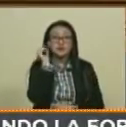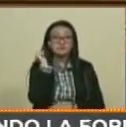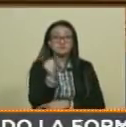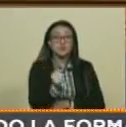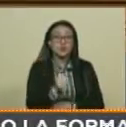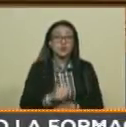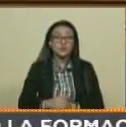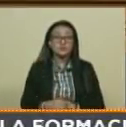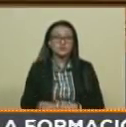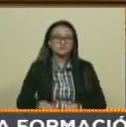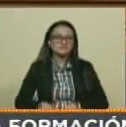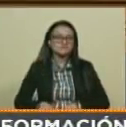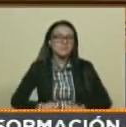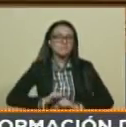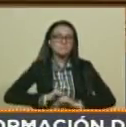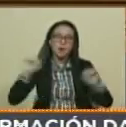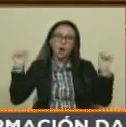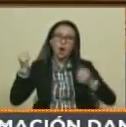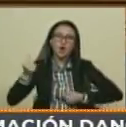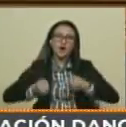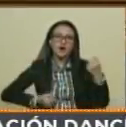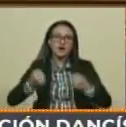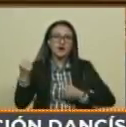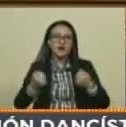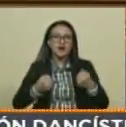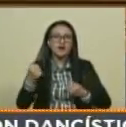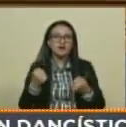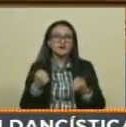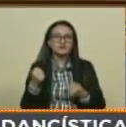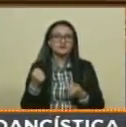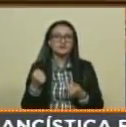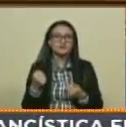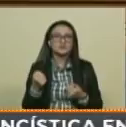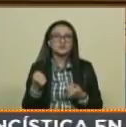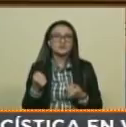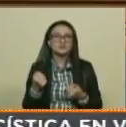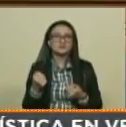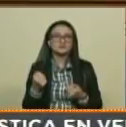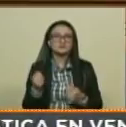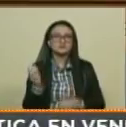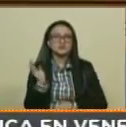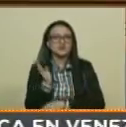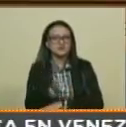Volaron el vehículo donde se trasladaba como una sanción